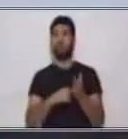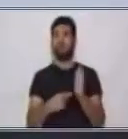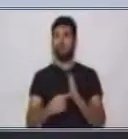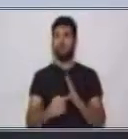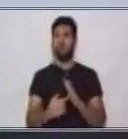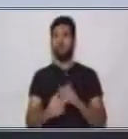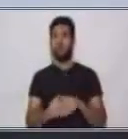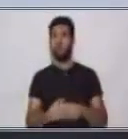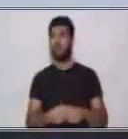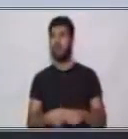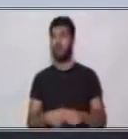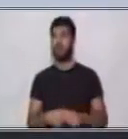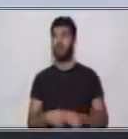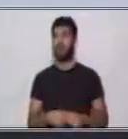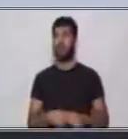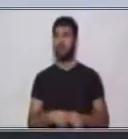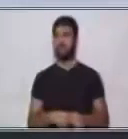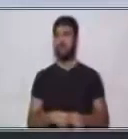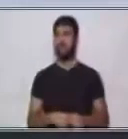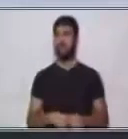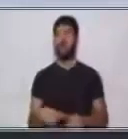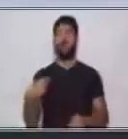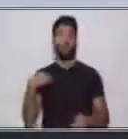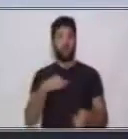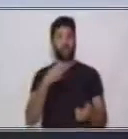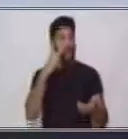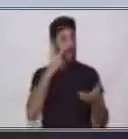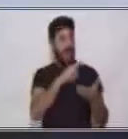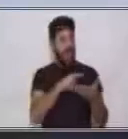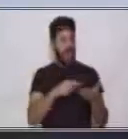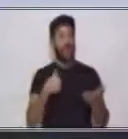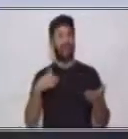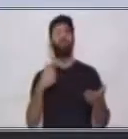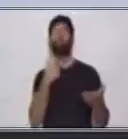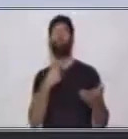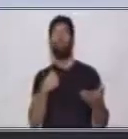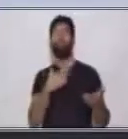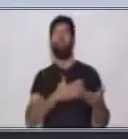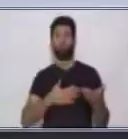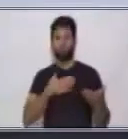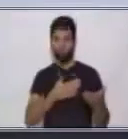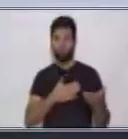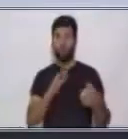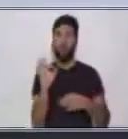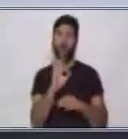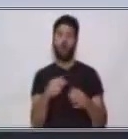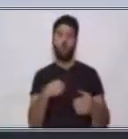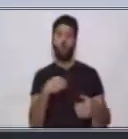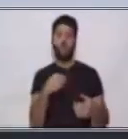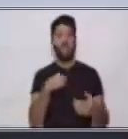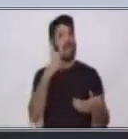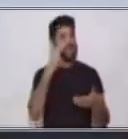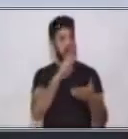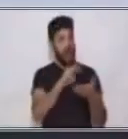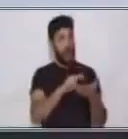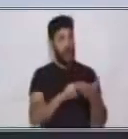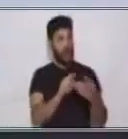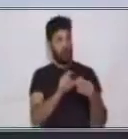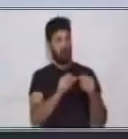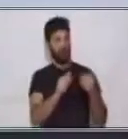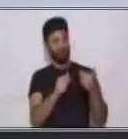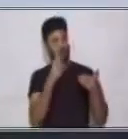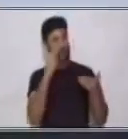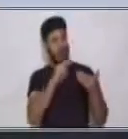ser recreativa, también como les explicaba, por diversión o también porque nosotros la vamos a querer leer. Esa es la